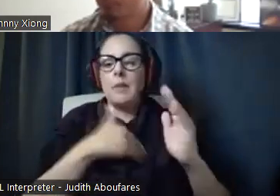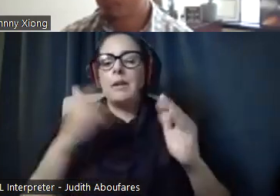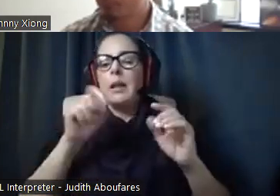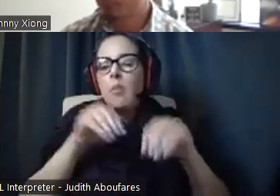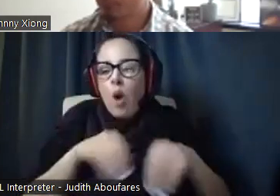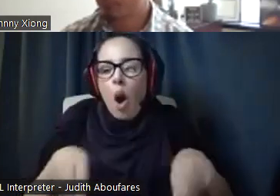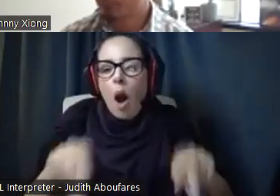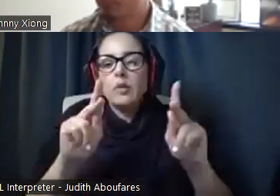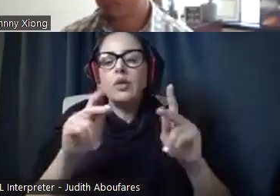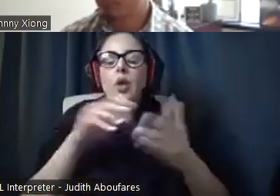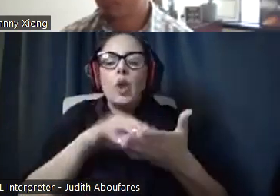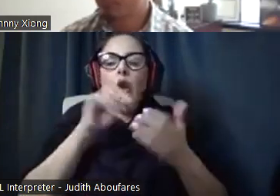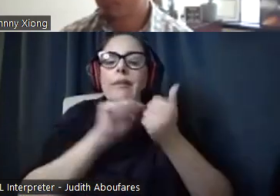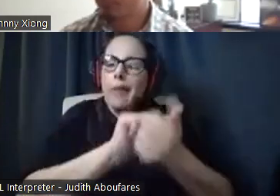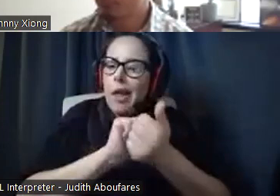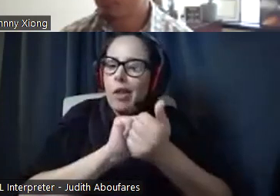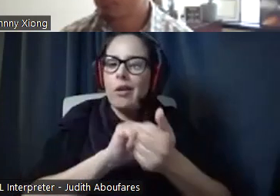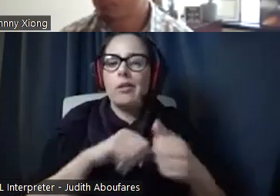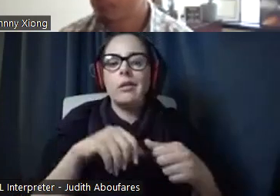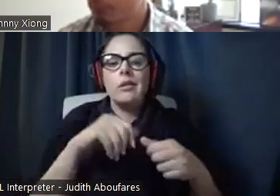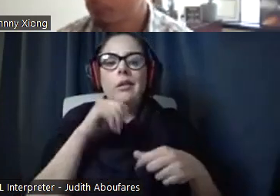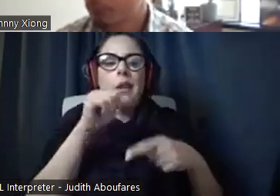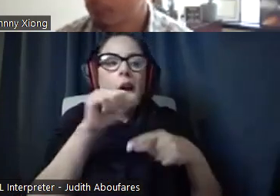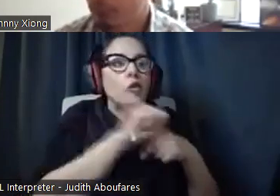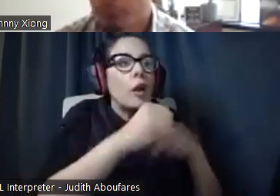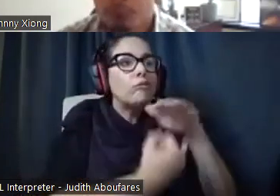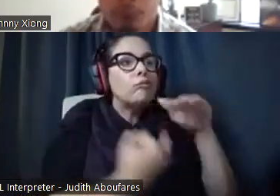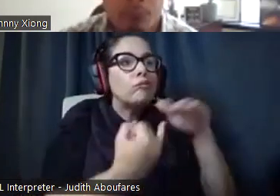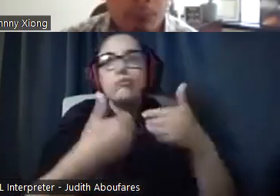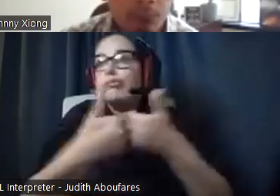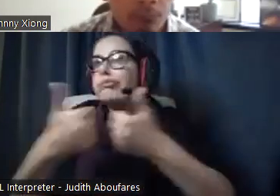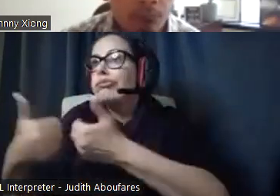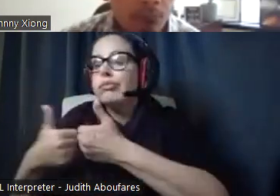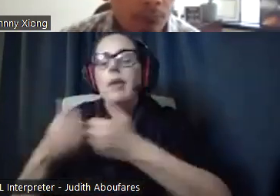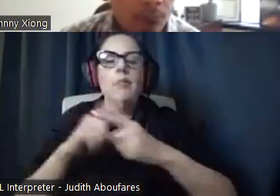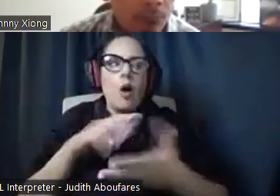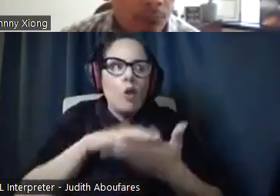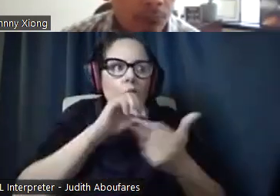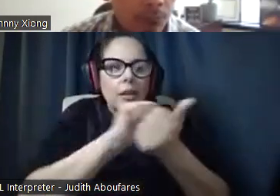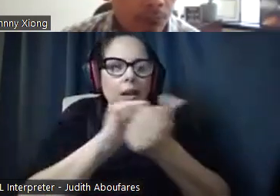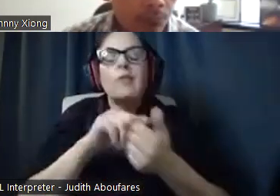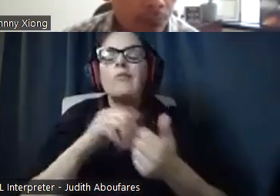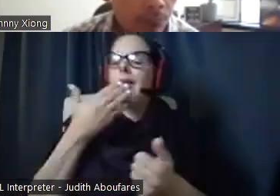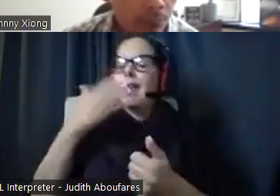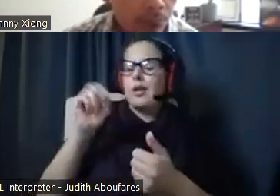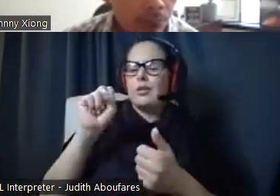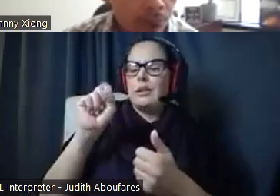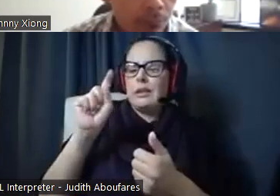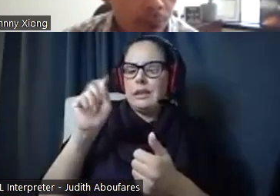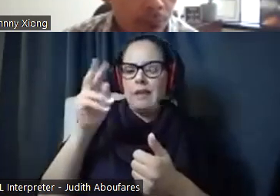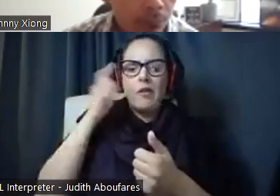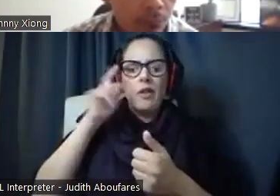miembros de la comunidad necesitan más oportunidad de aprender juntos y no trabajar aisladamente los unos de los otros. Muchas